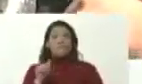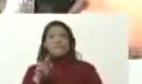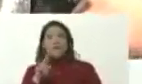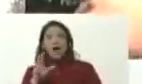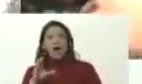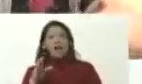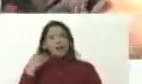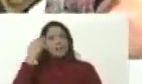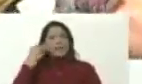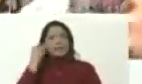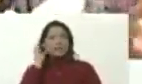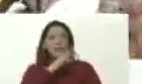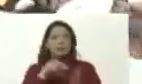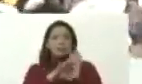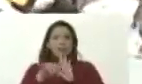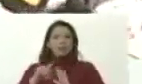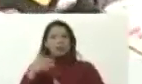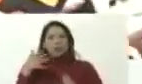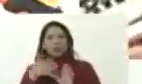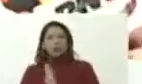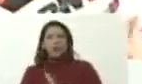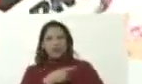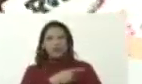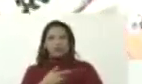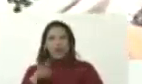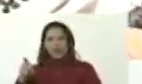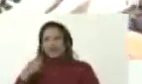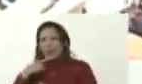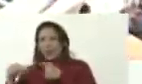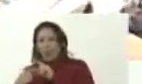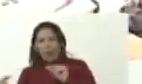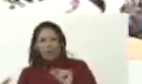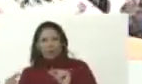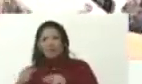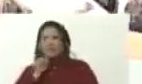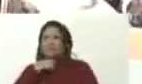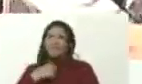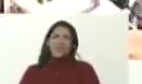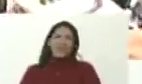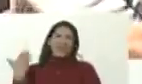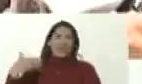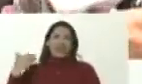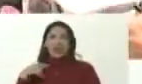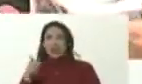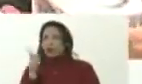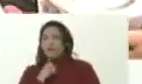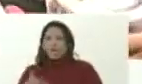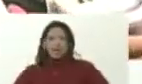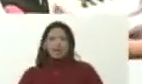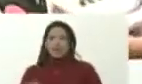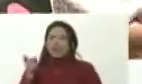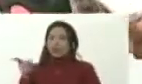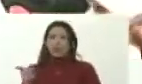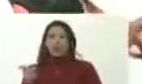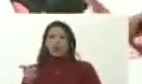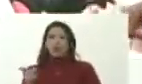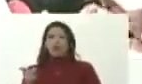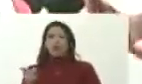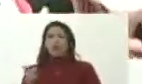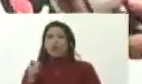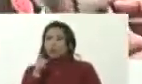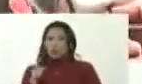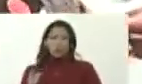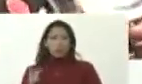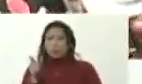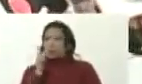Nacional Constituyente al respecto? No, este cuento es muy viejo. No habías nacido tú. No había nacido tú, no había nacido yo cuando comenzó la